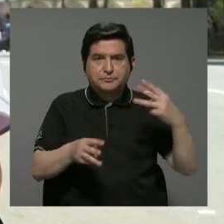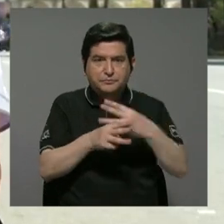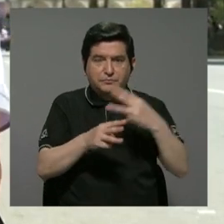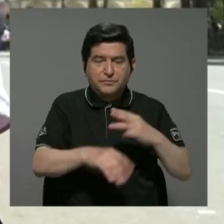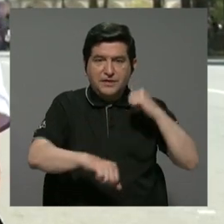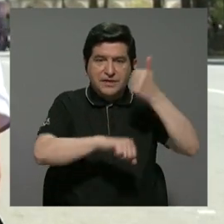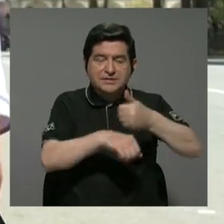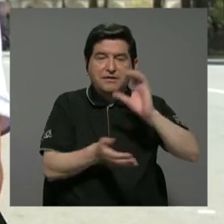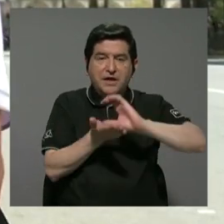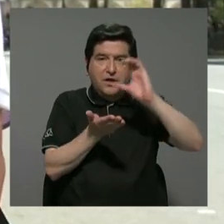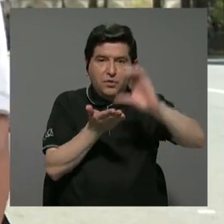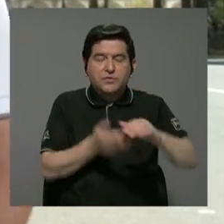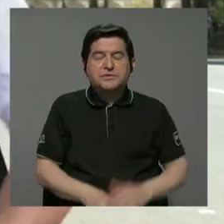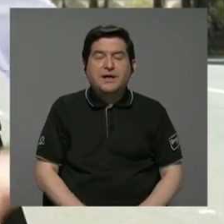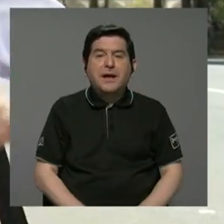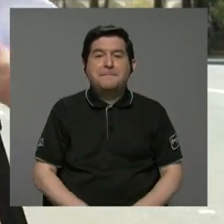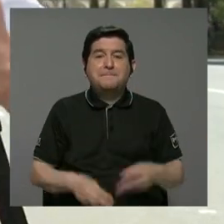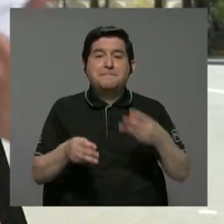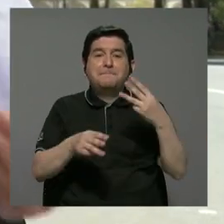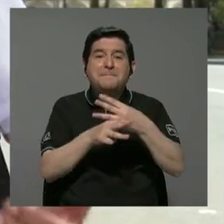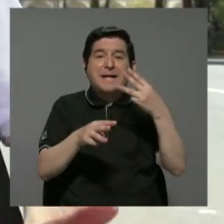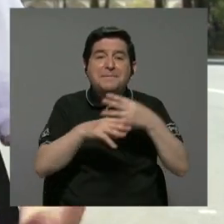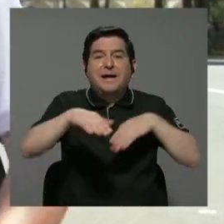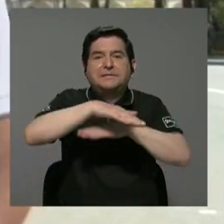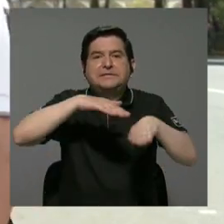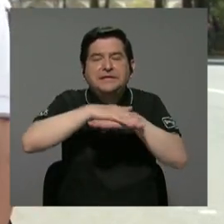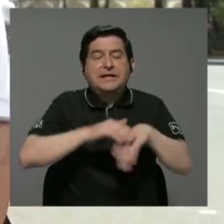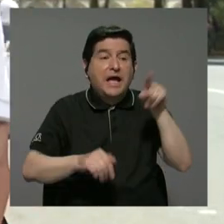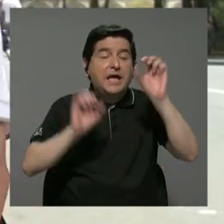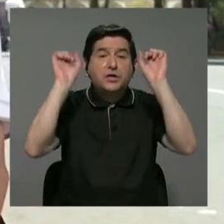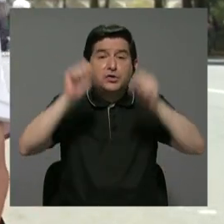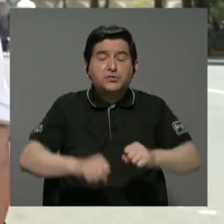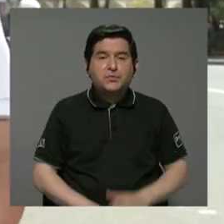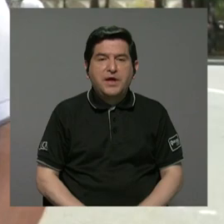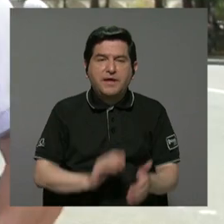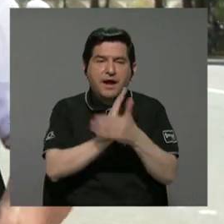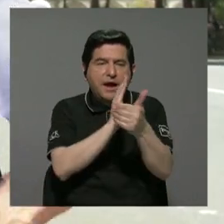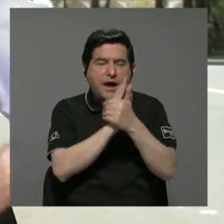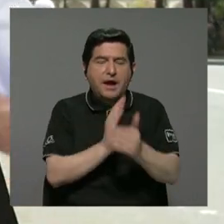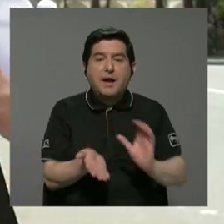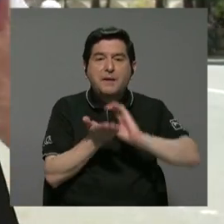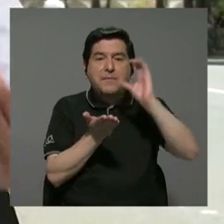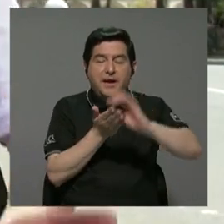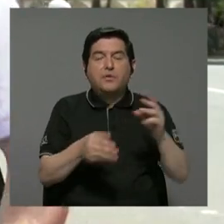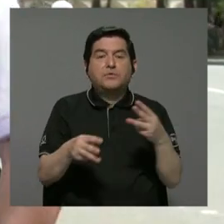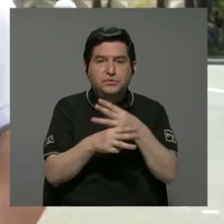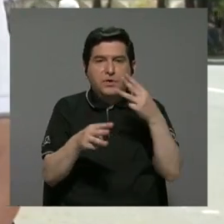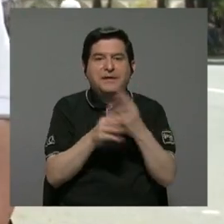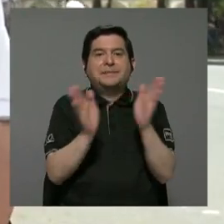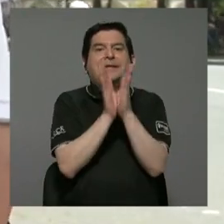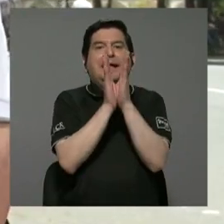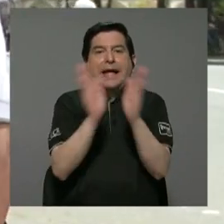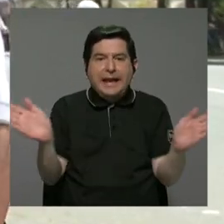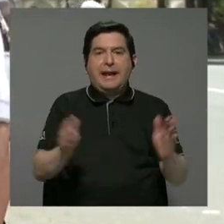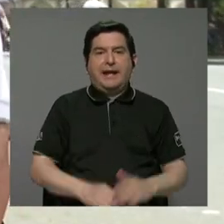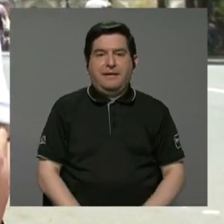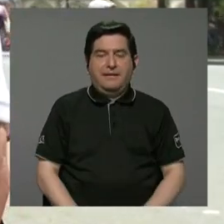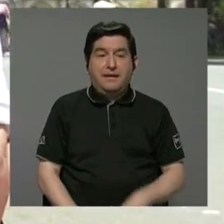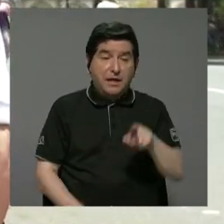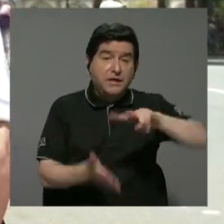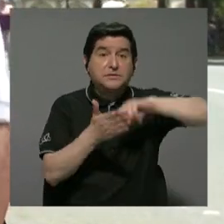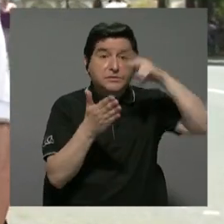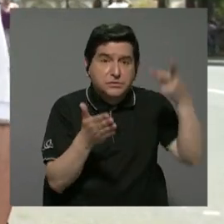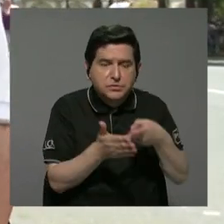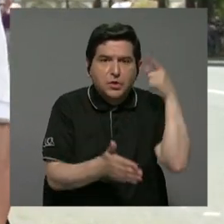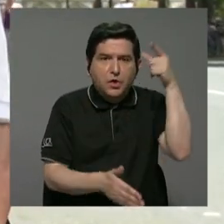crear el curso de matemática elemental para que ellos ganen competencia para llevar el curso de matemática general, y todo esto ha implicado